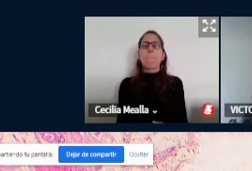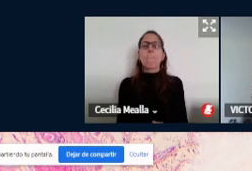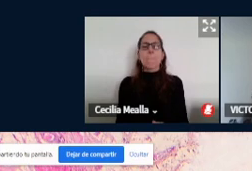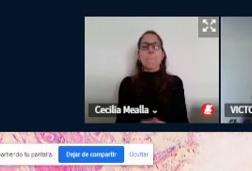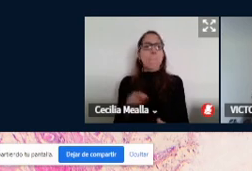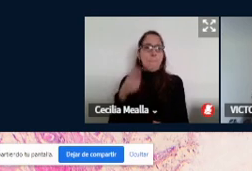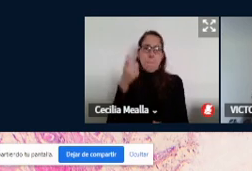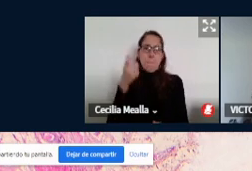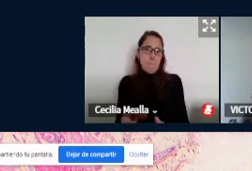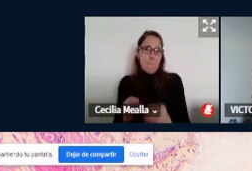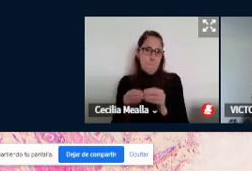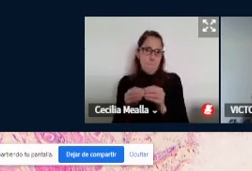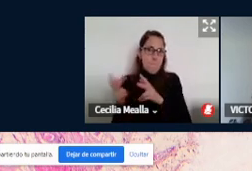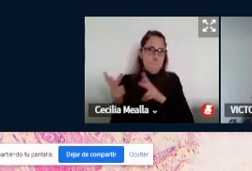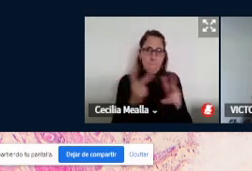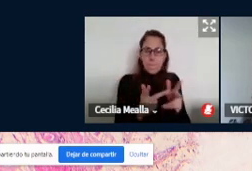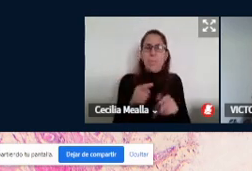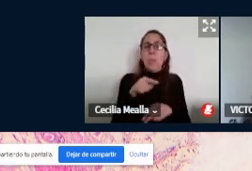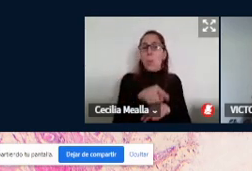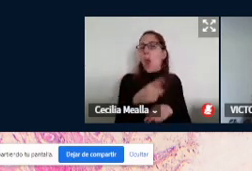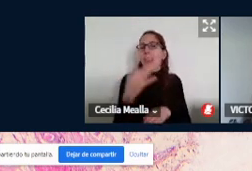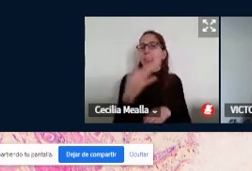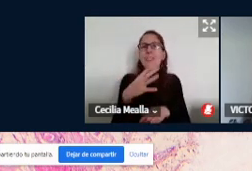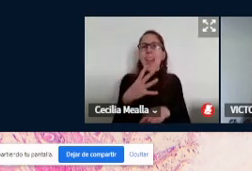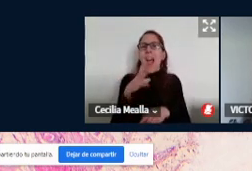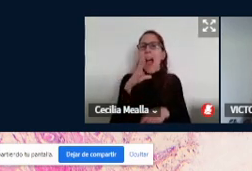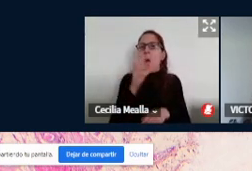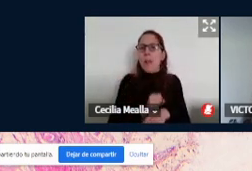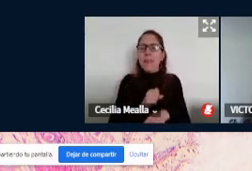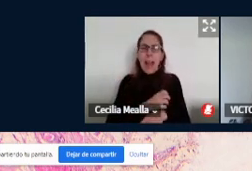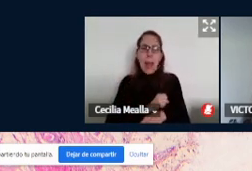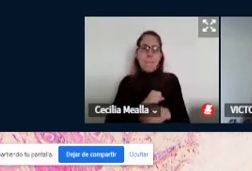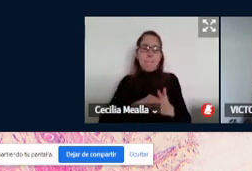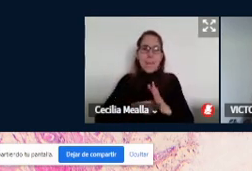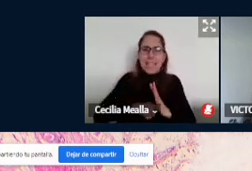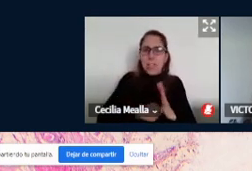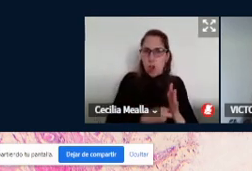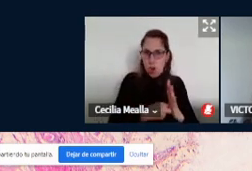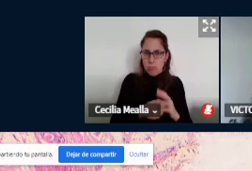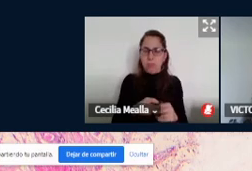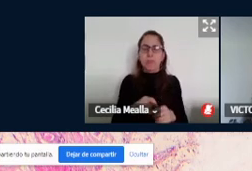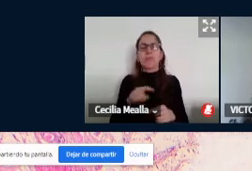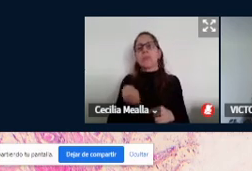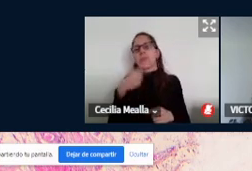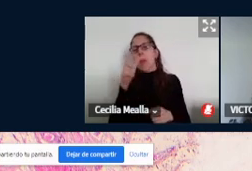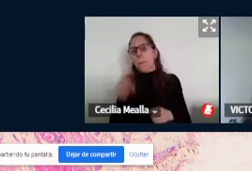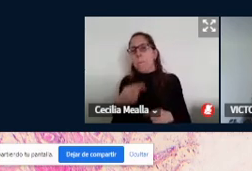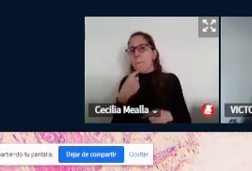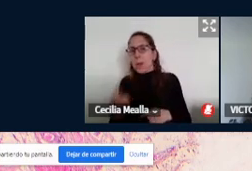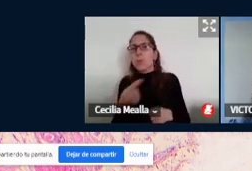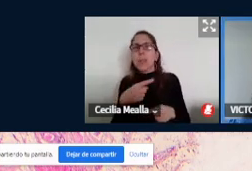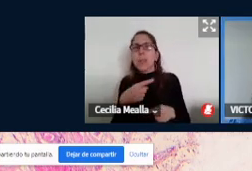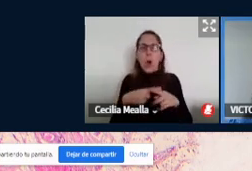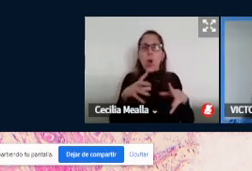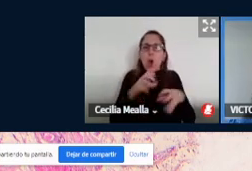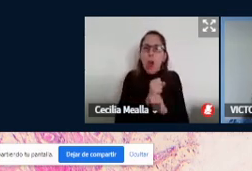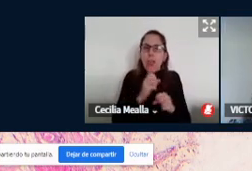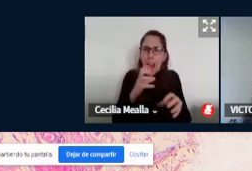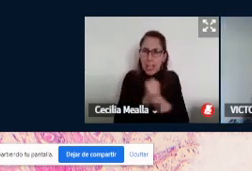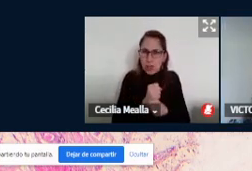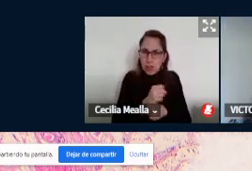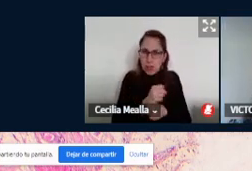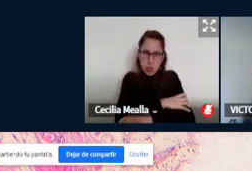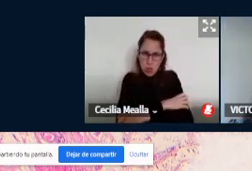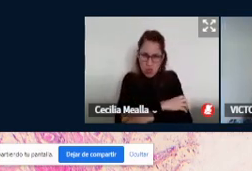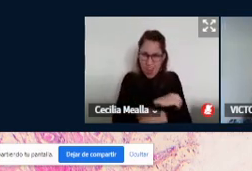Mateo dice porque tiene que resistir la presión, Valeria dice, se pregunta si es para la contracción muscular,